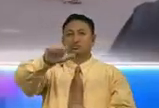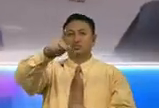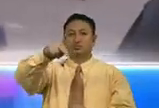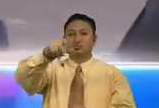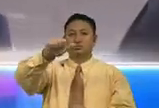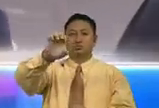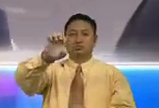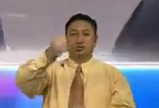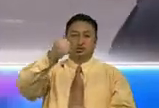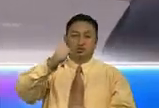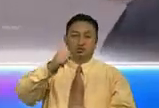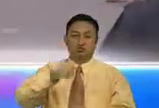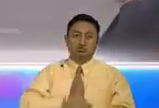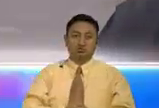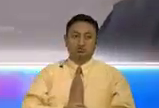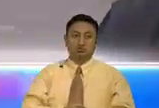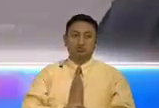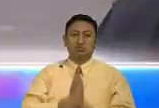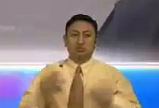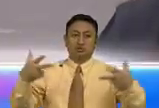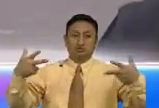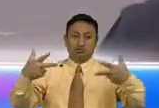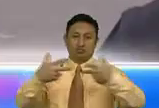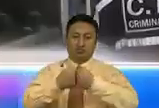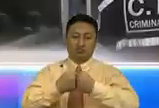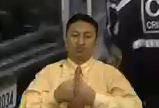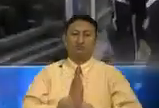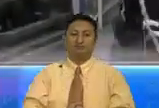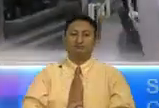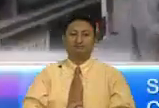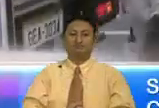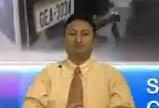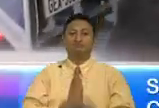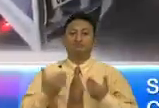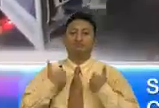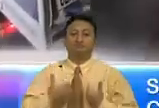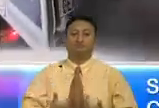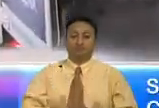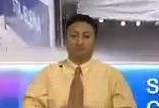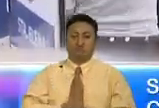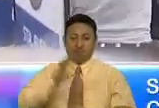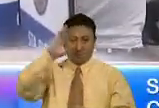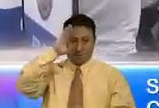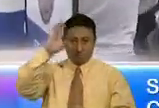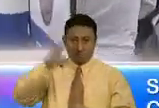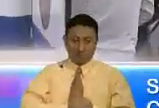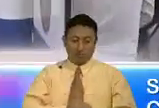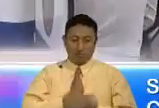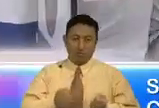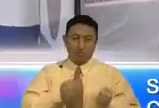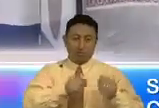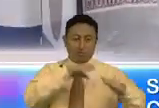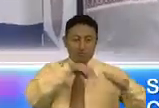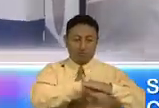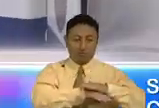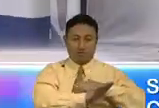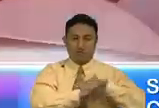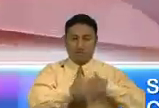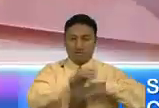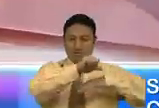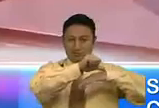en la jurisdicción de la comuna San Pablo. Los cuerpos fueron llevados hasta el anfiteatro del cantón y después de la